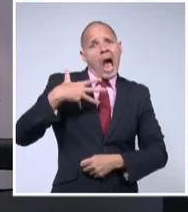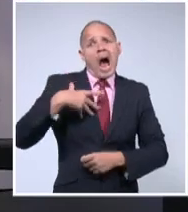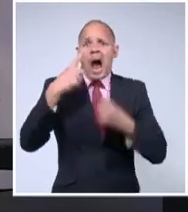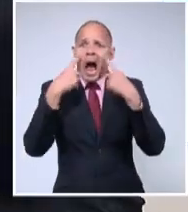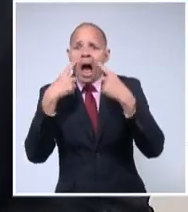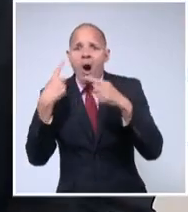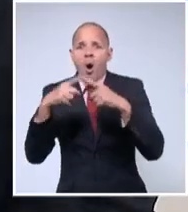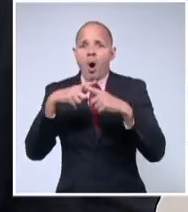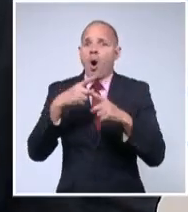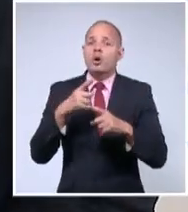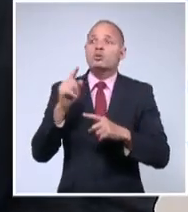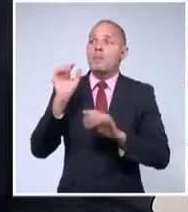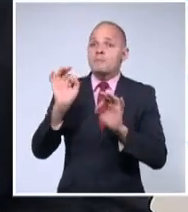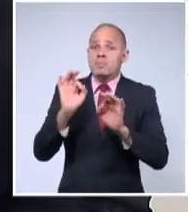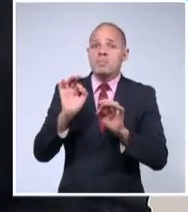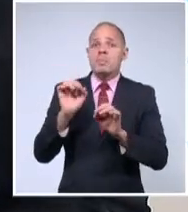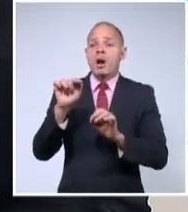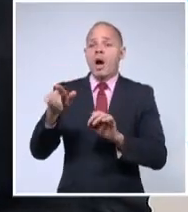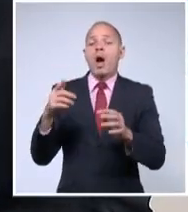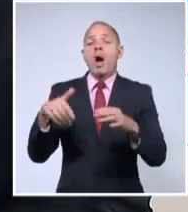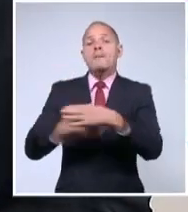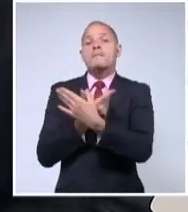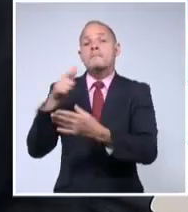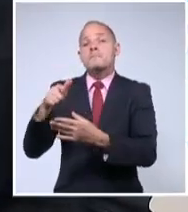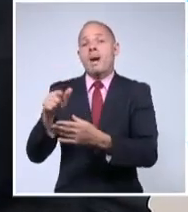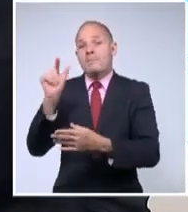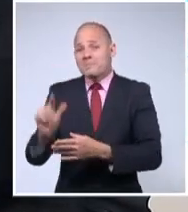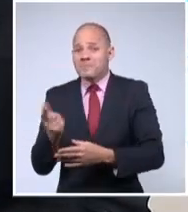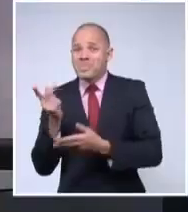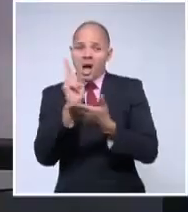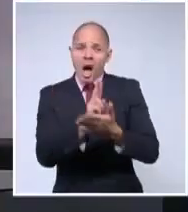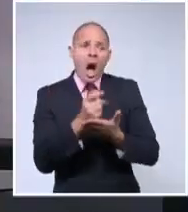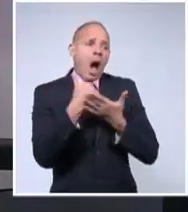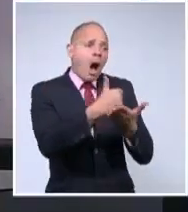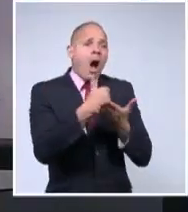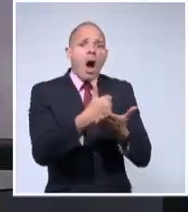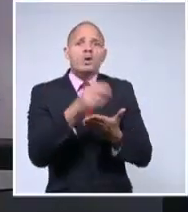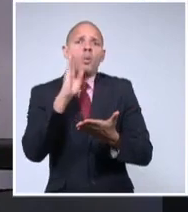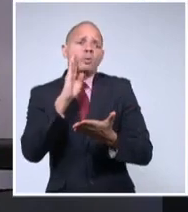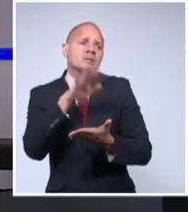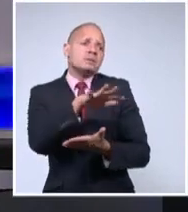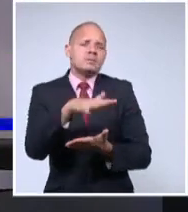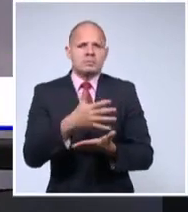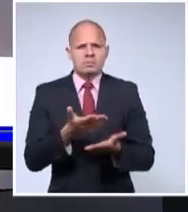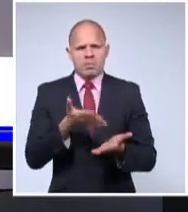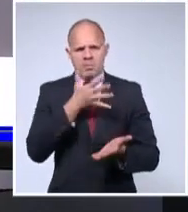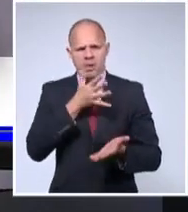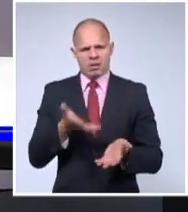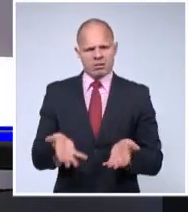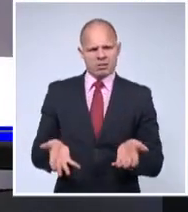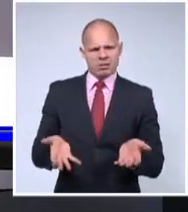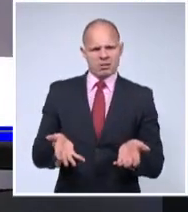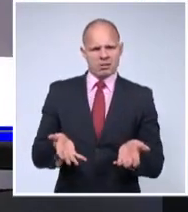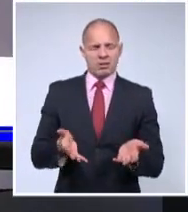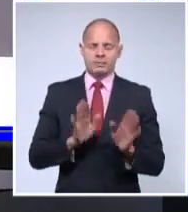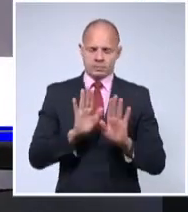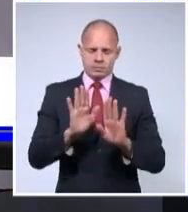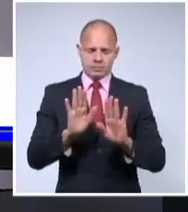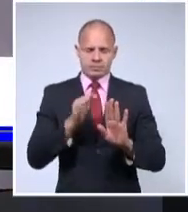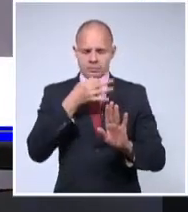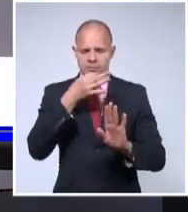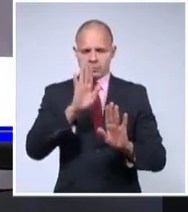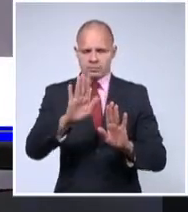la que podemos ver en las calles de Cuba. O sea, hay que entender que el encargado de negocio, los diplomáticos de la embajada, no actúan